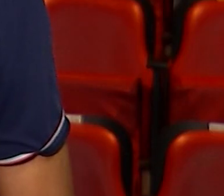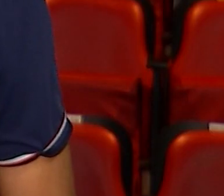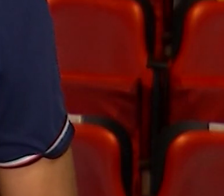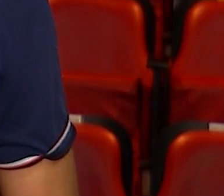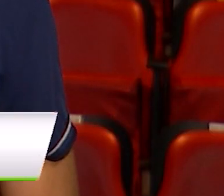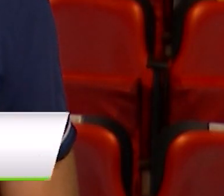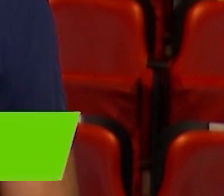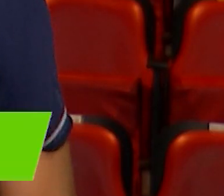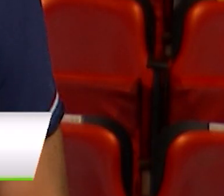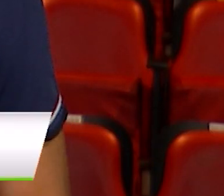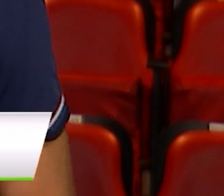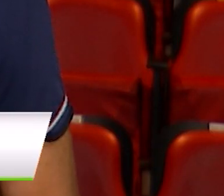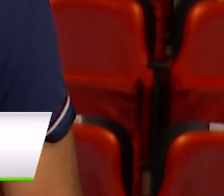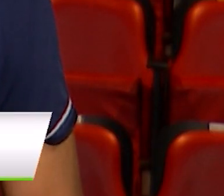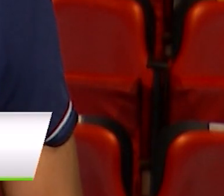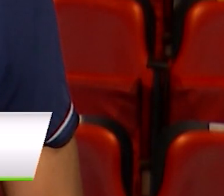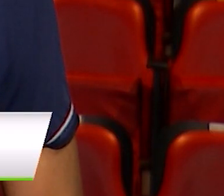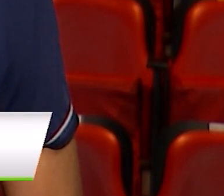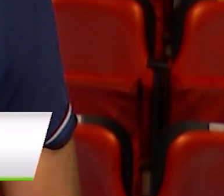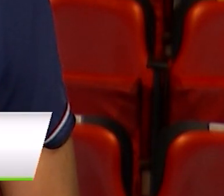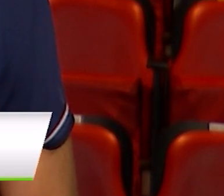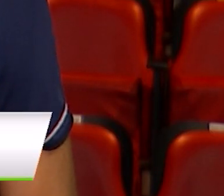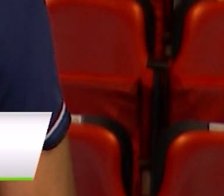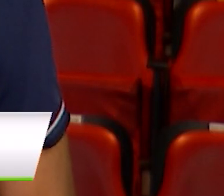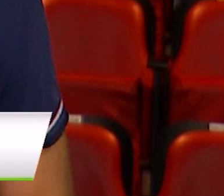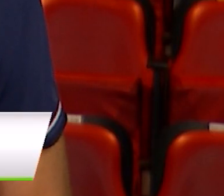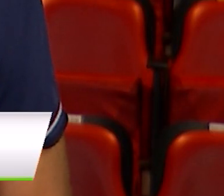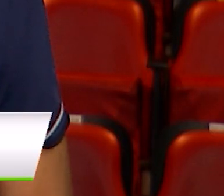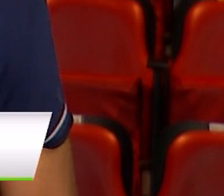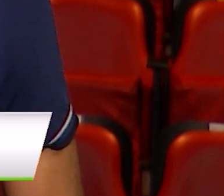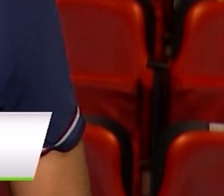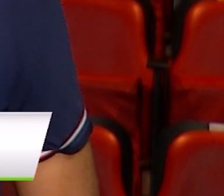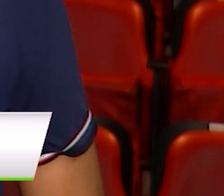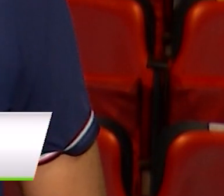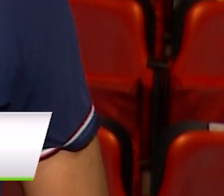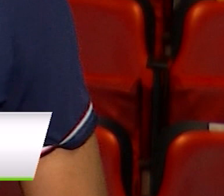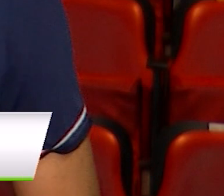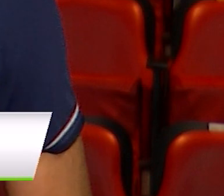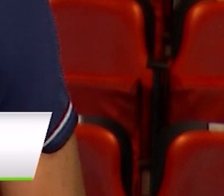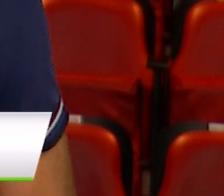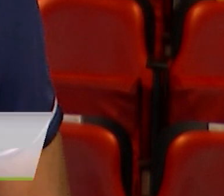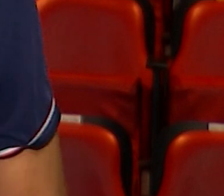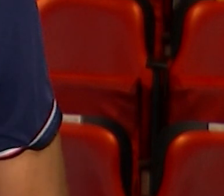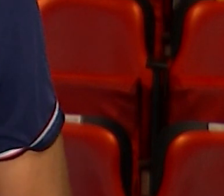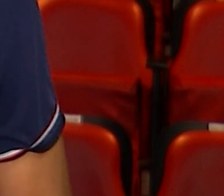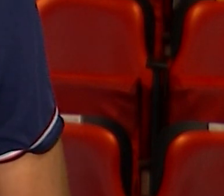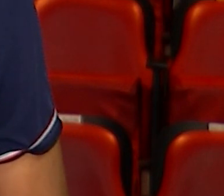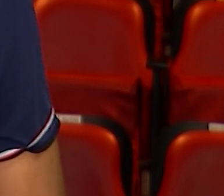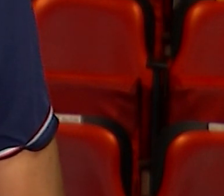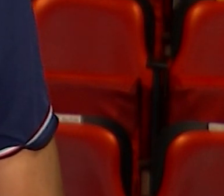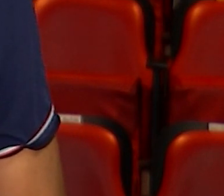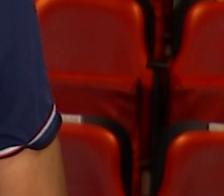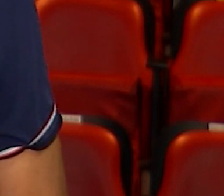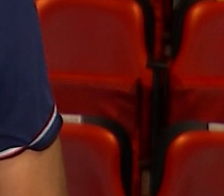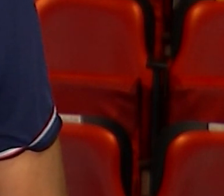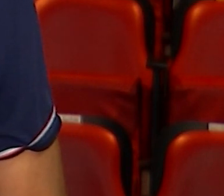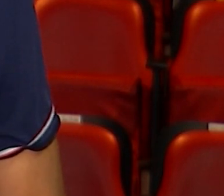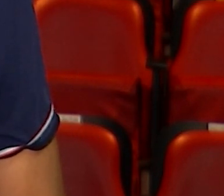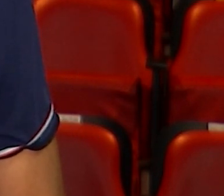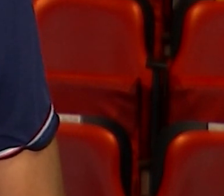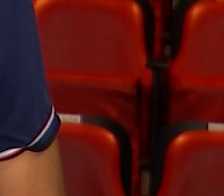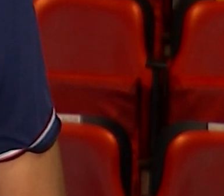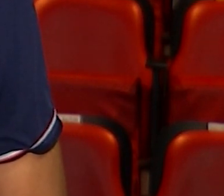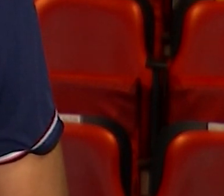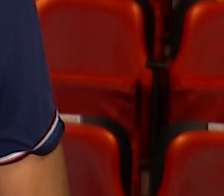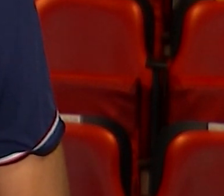Los grupos de teatro nos obliga por nuestra propia actividad tener un espacio para ensayar, para